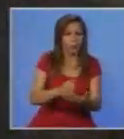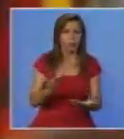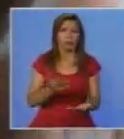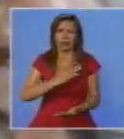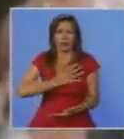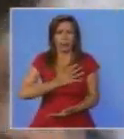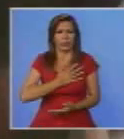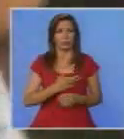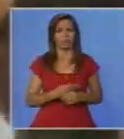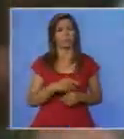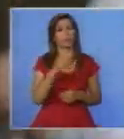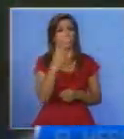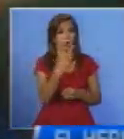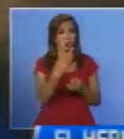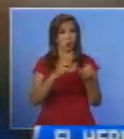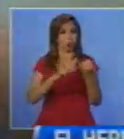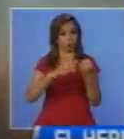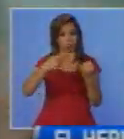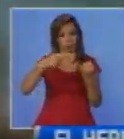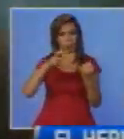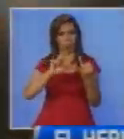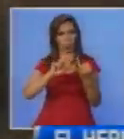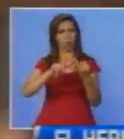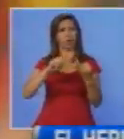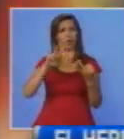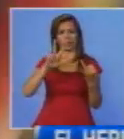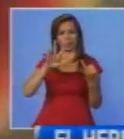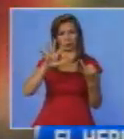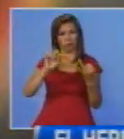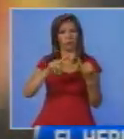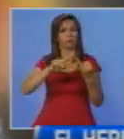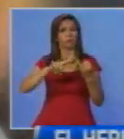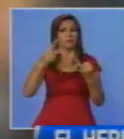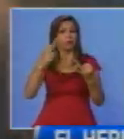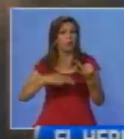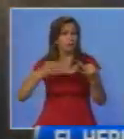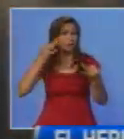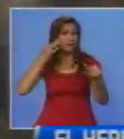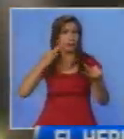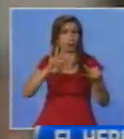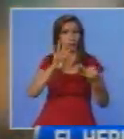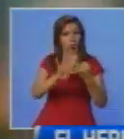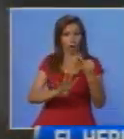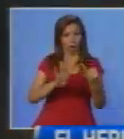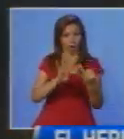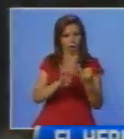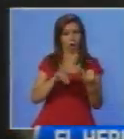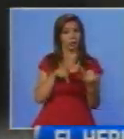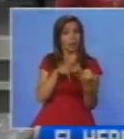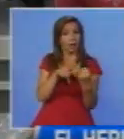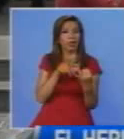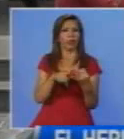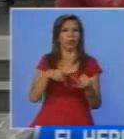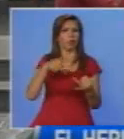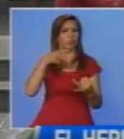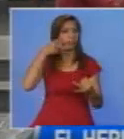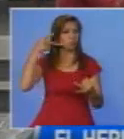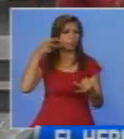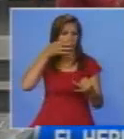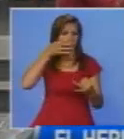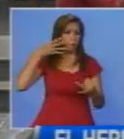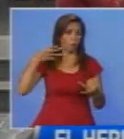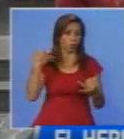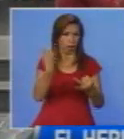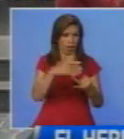heridos son Hugo Medina, de 34 años, y su hija de 4. Ella está fuera de peligro en el Puyo, pero Medina